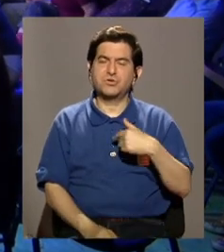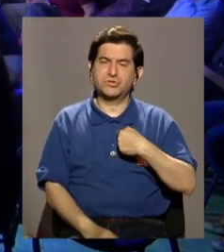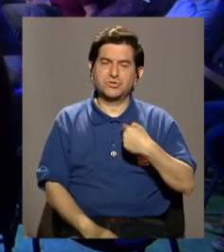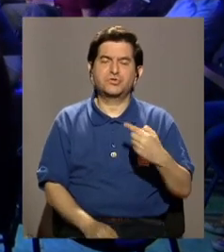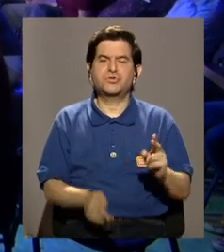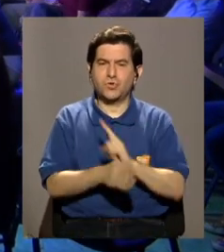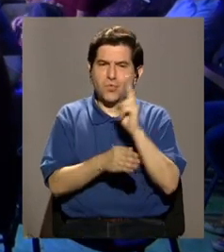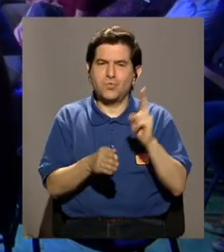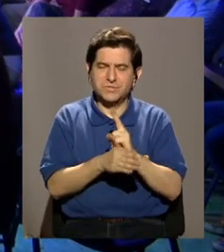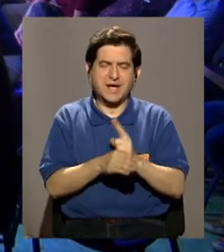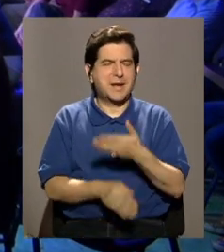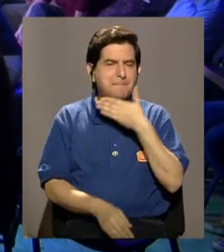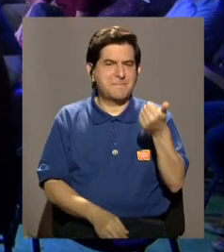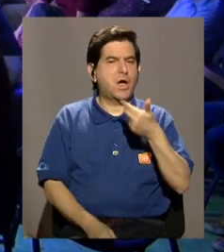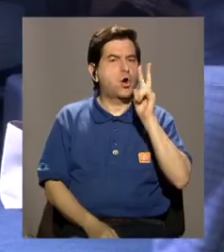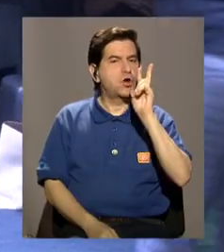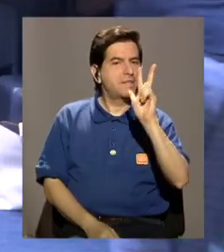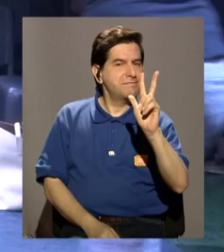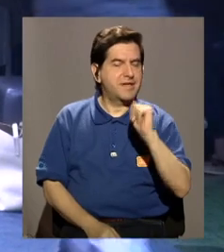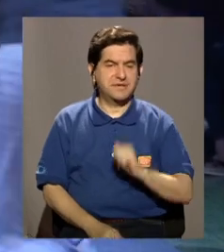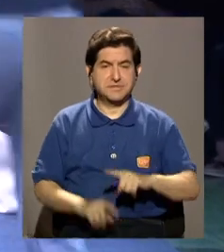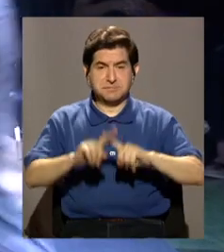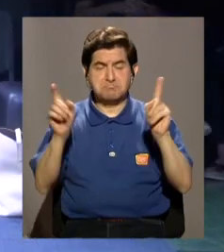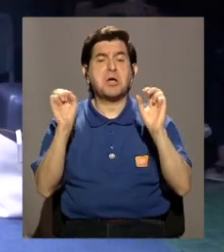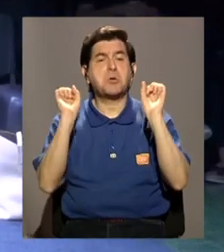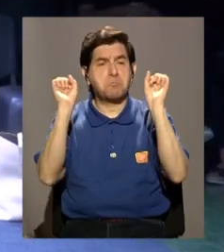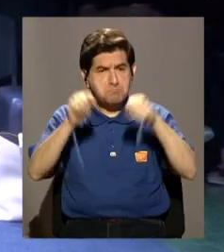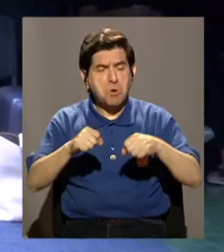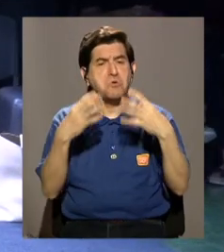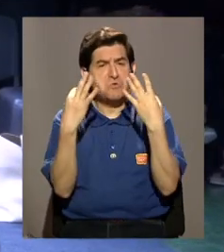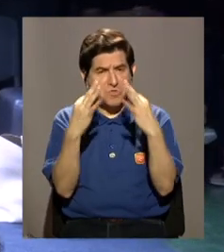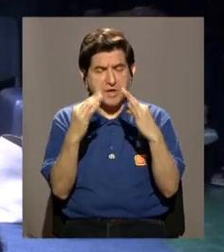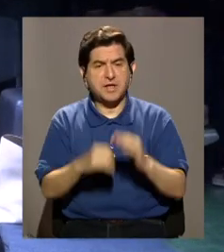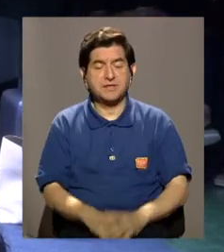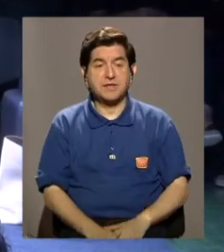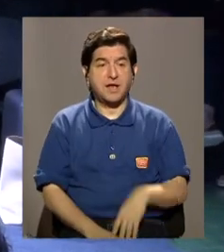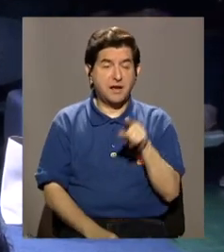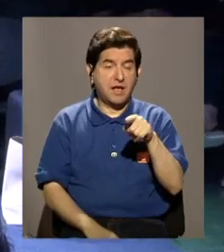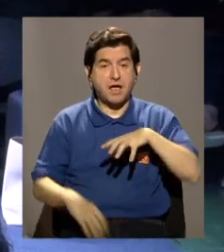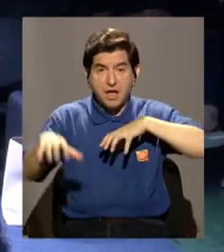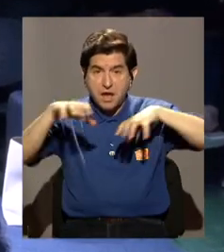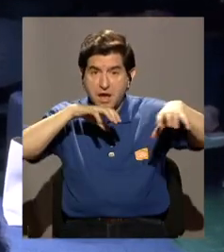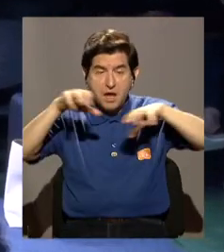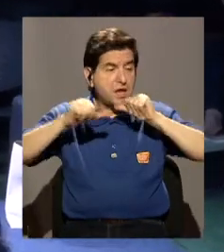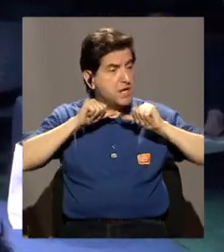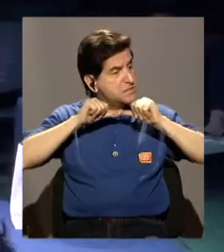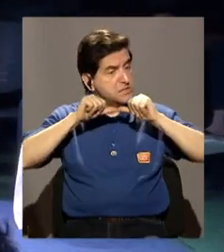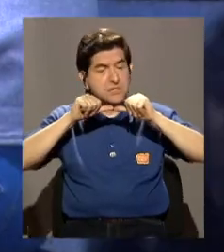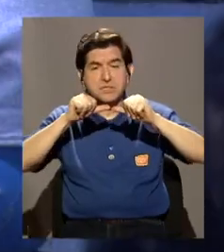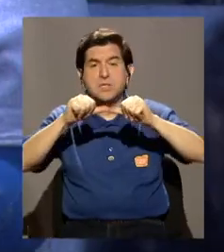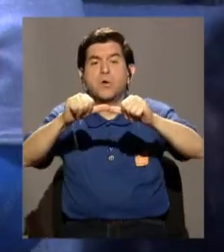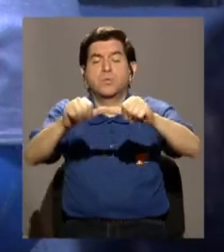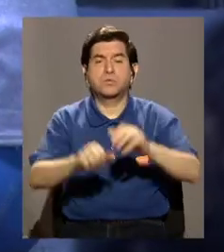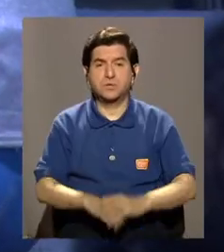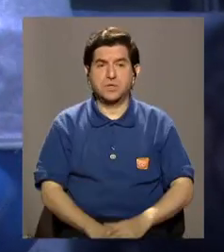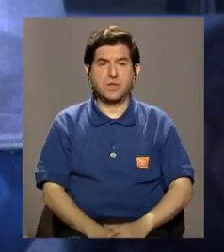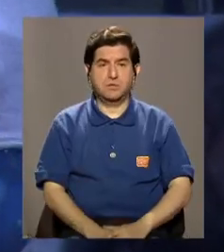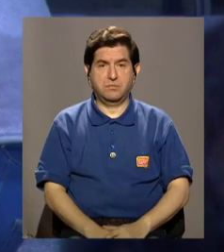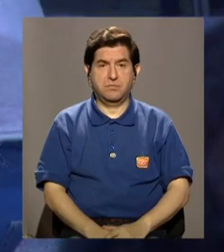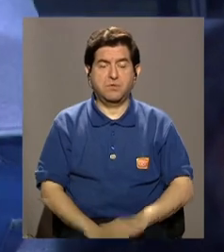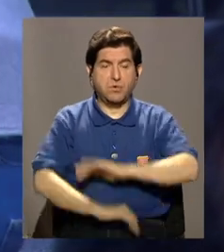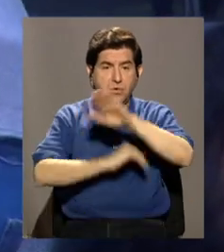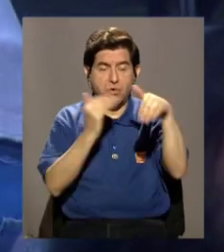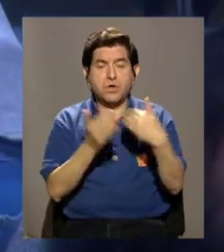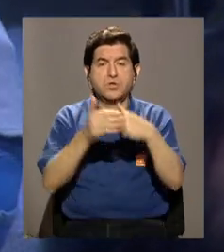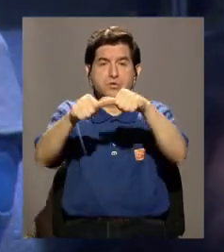pero bueno sentí que que podíamos hacerlo es un poco loco porque ellas tienen que moverse permanentemente para que cada